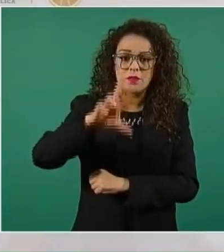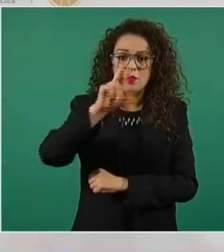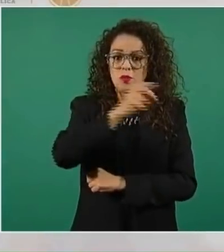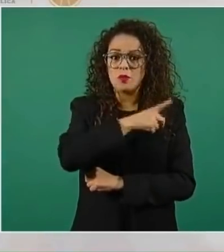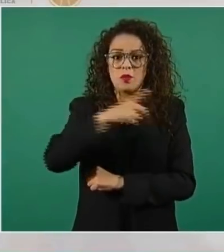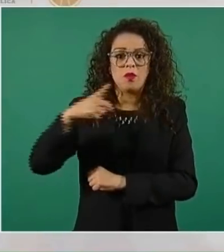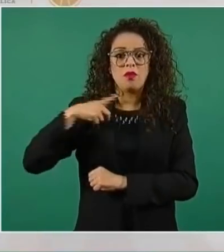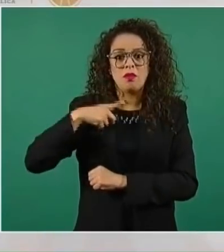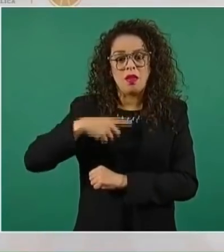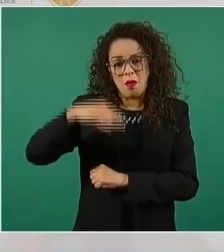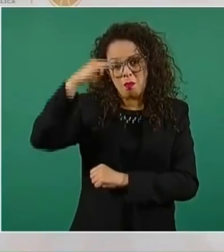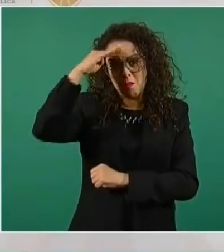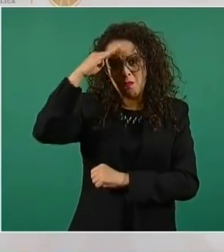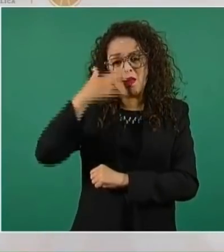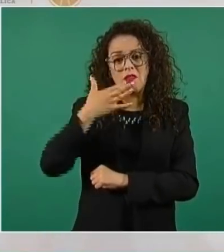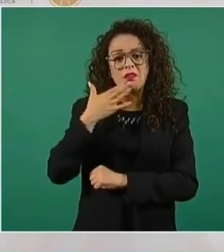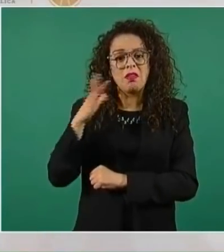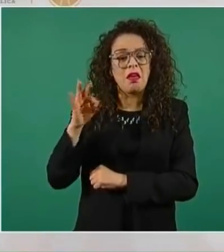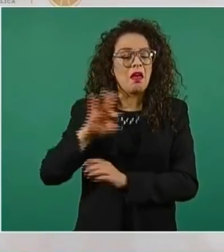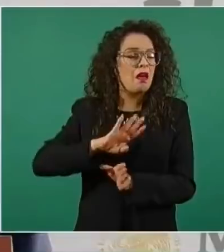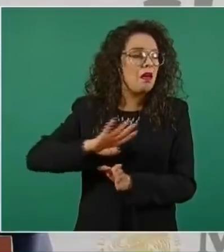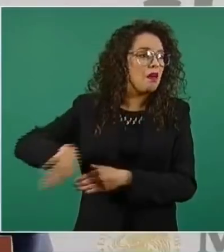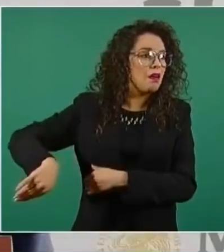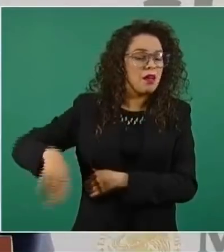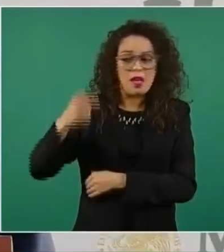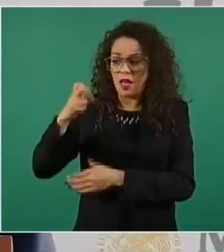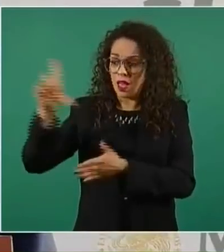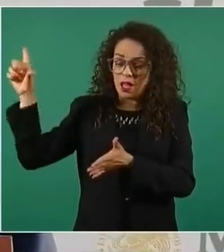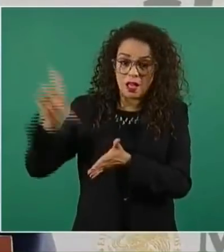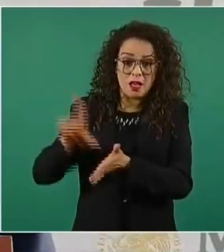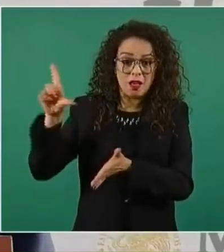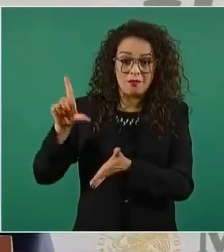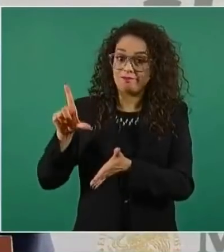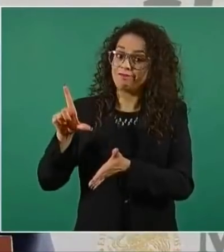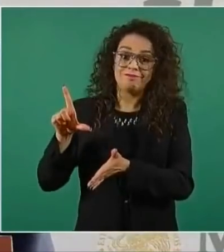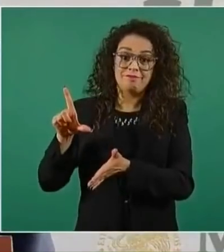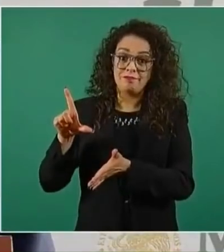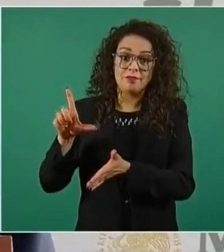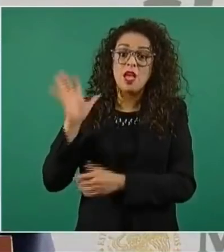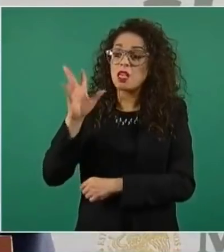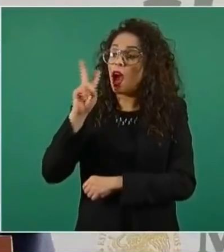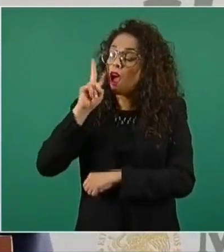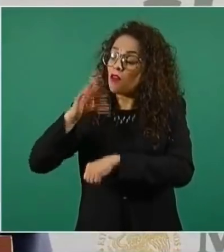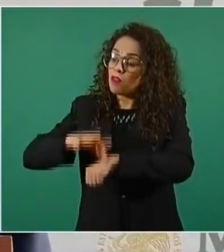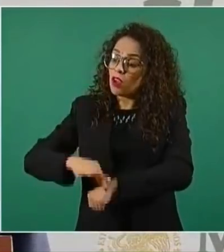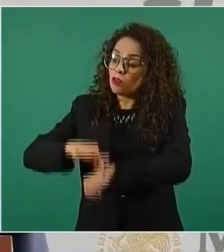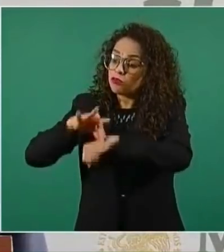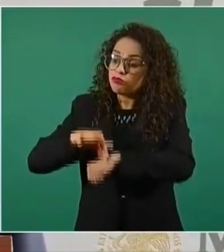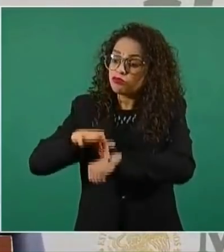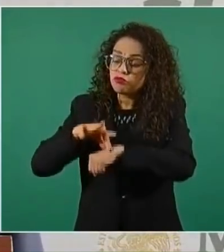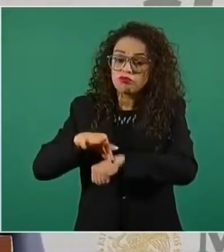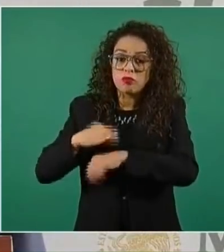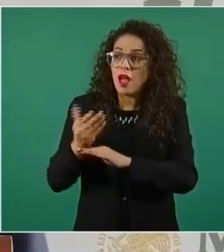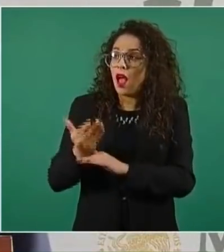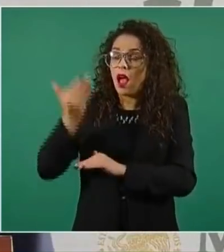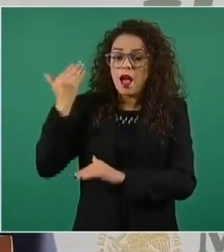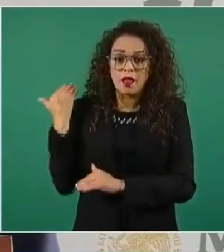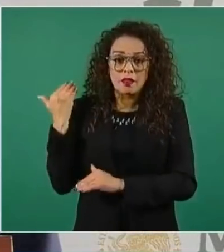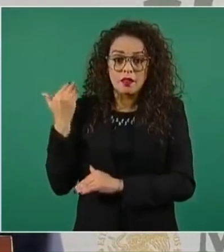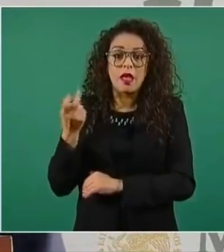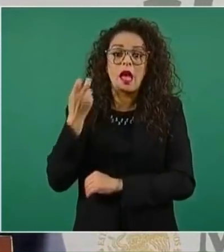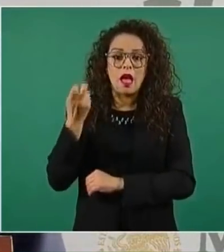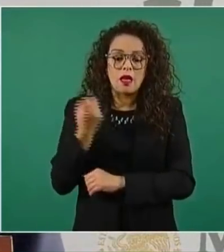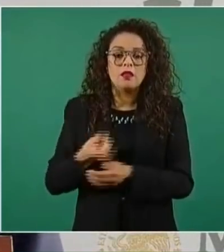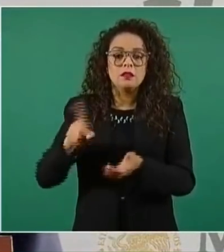lecciones que surgen de amargas realidades y se convierten en